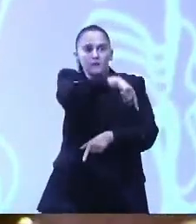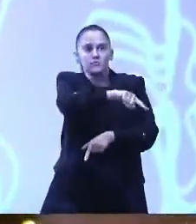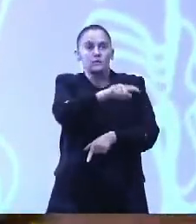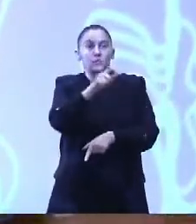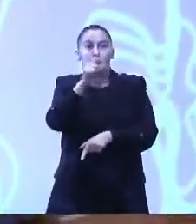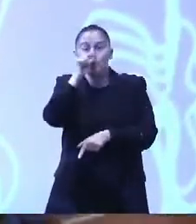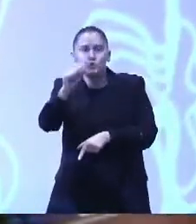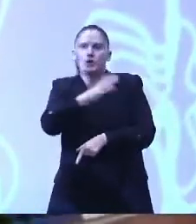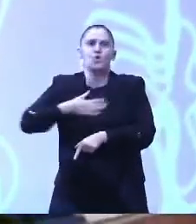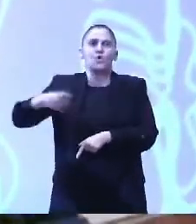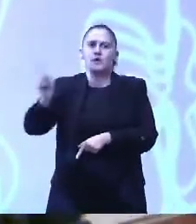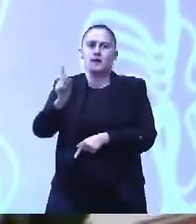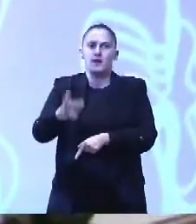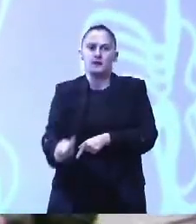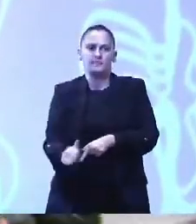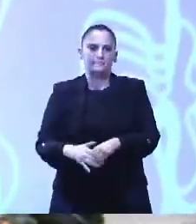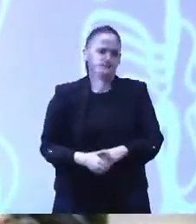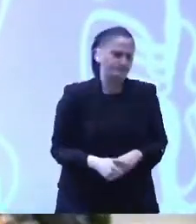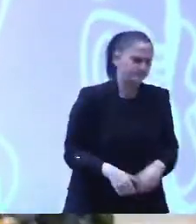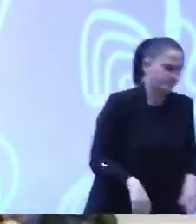Putin.